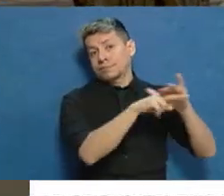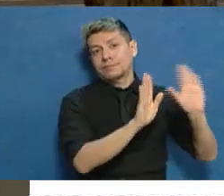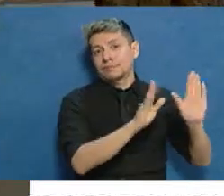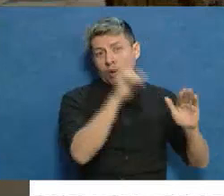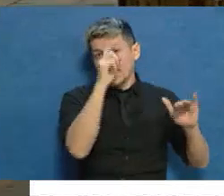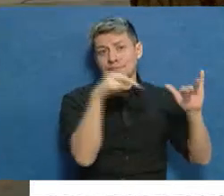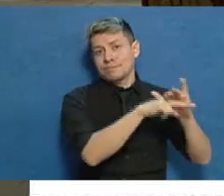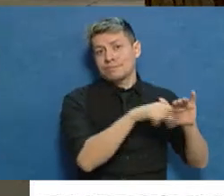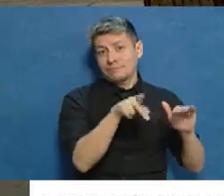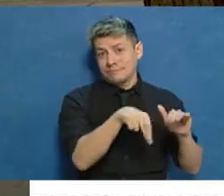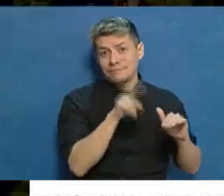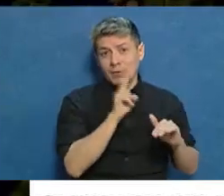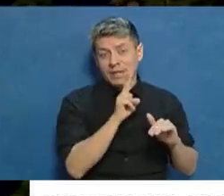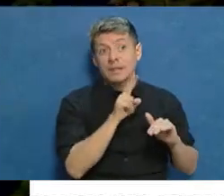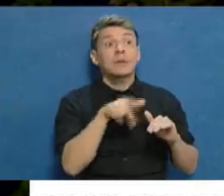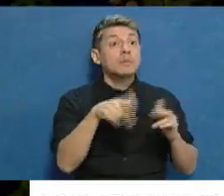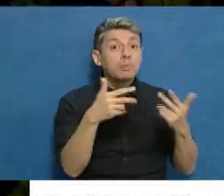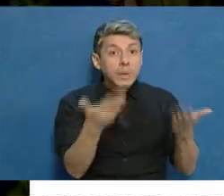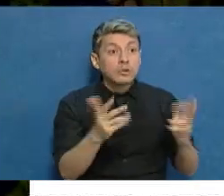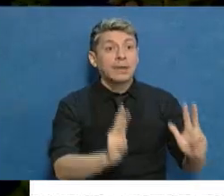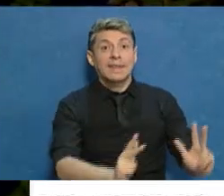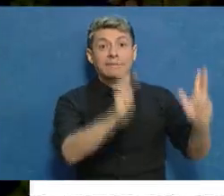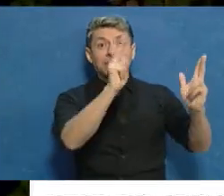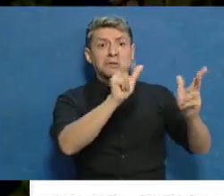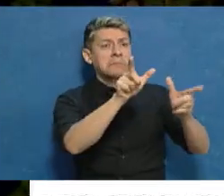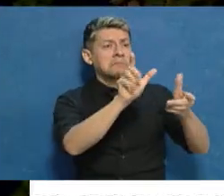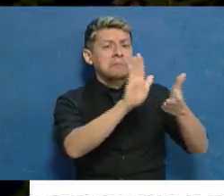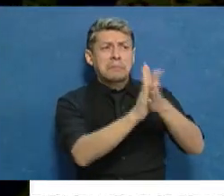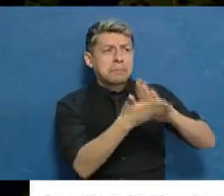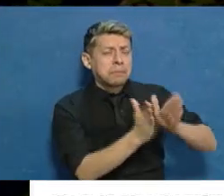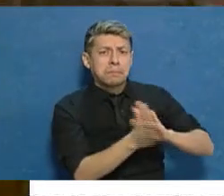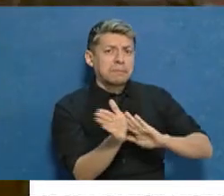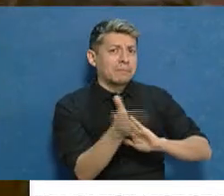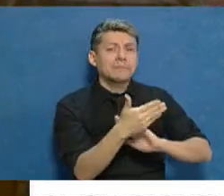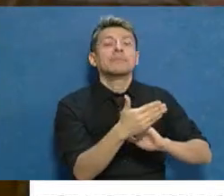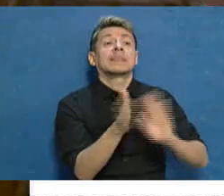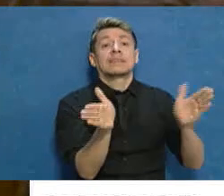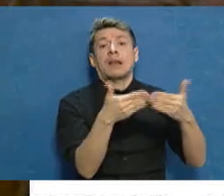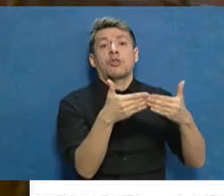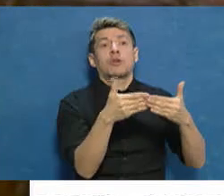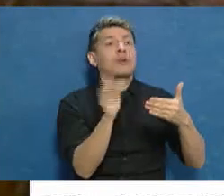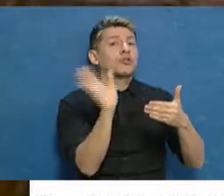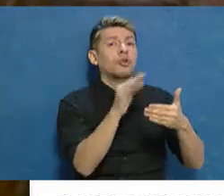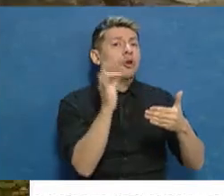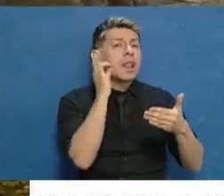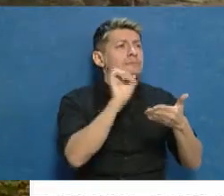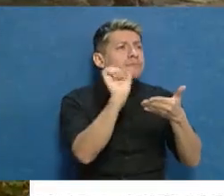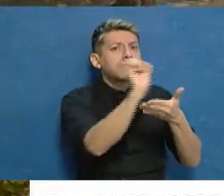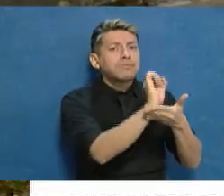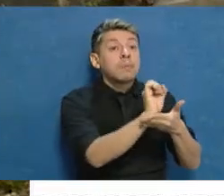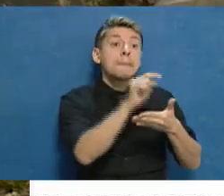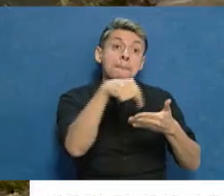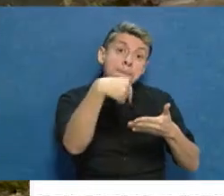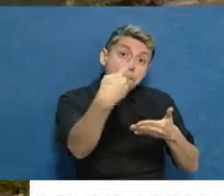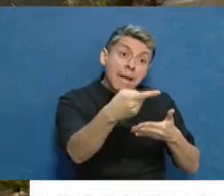el edificio, hemos desinfectado, y bueno, a partir de mañana trabajaremos